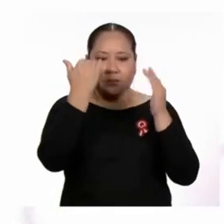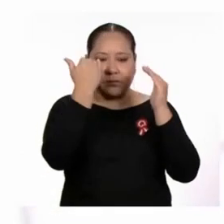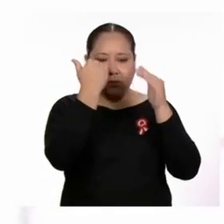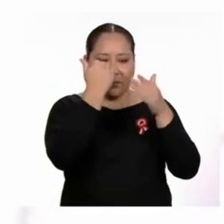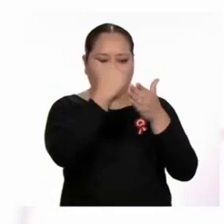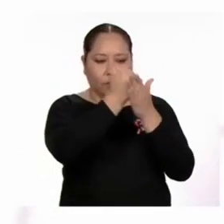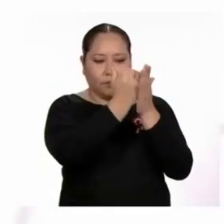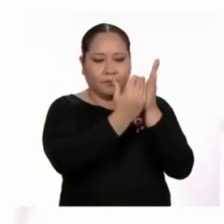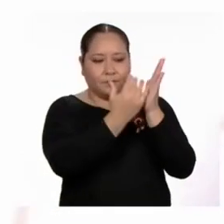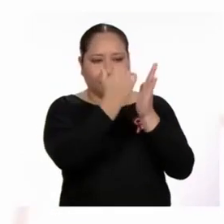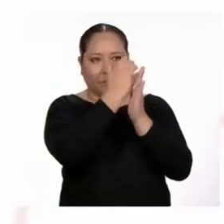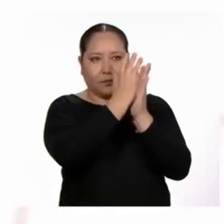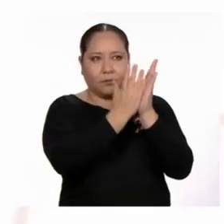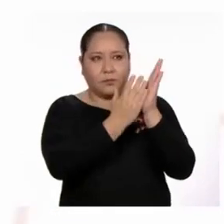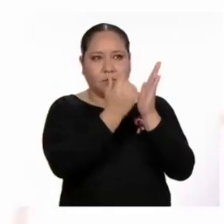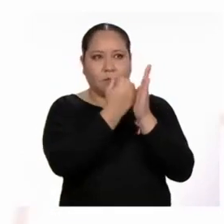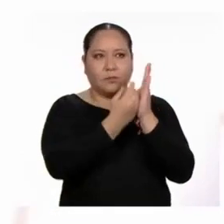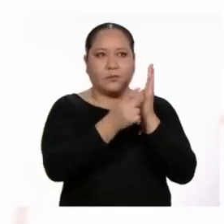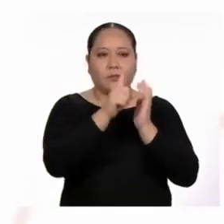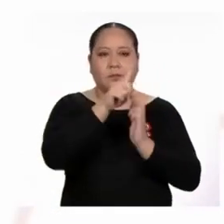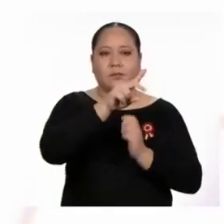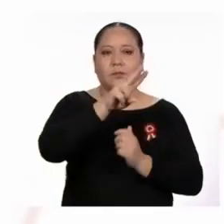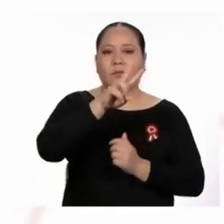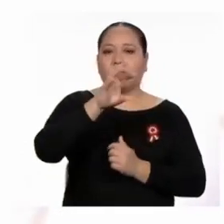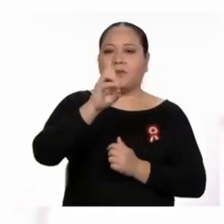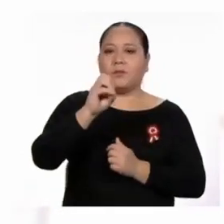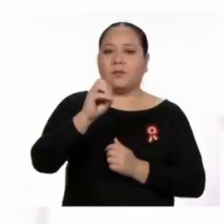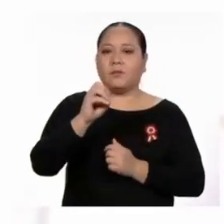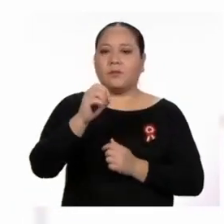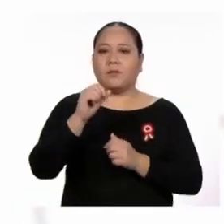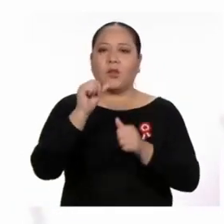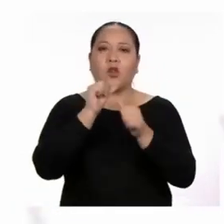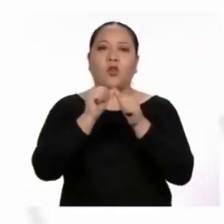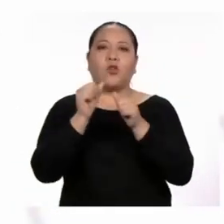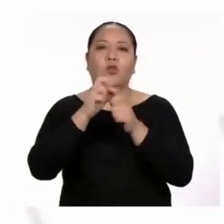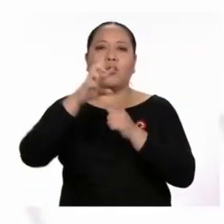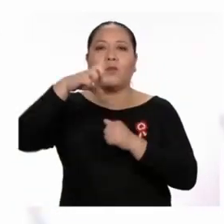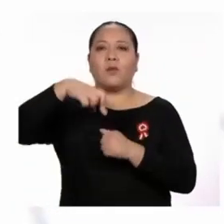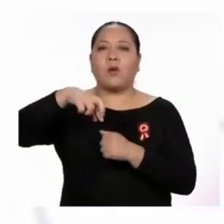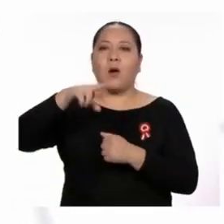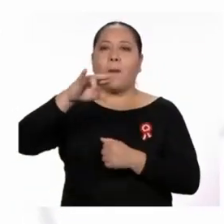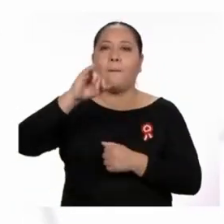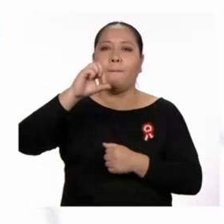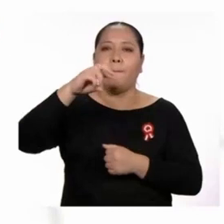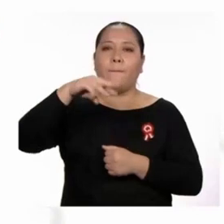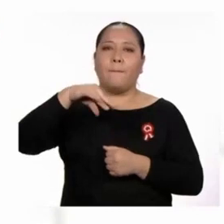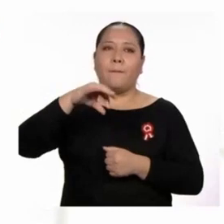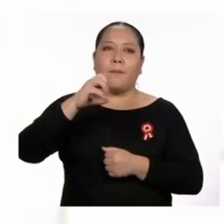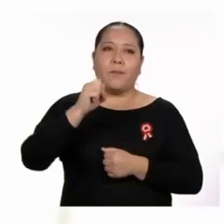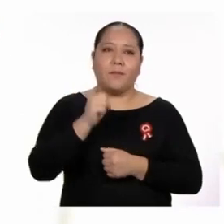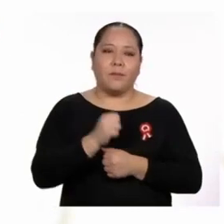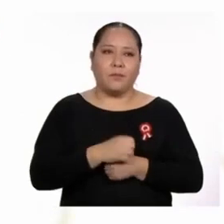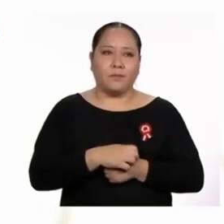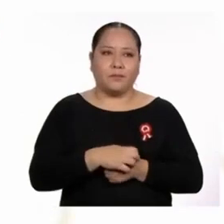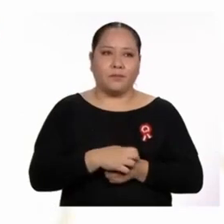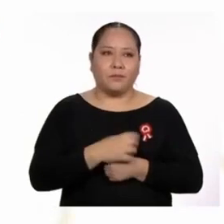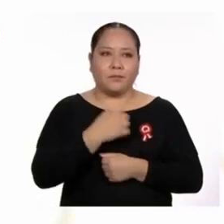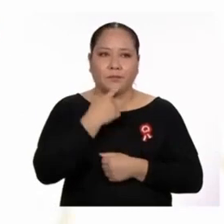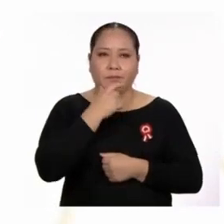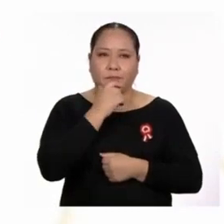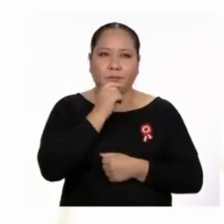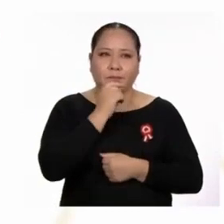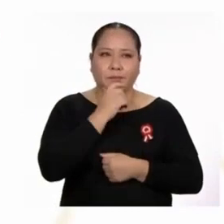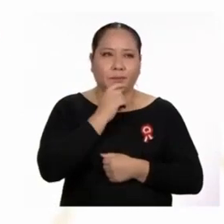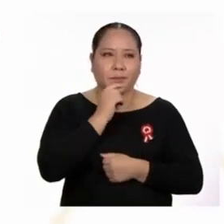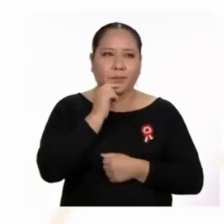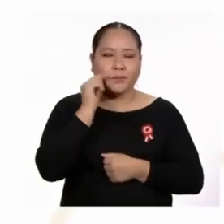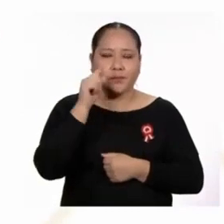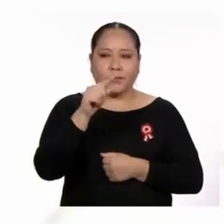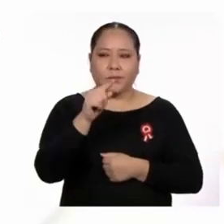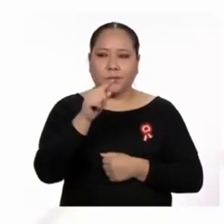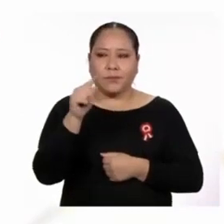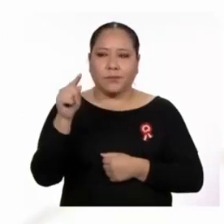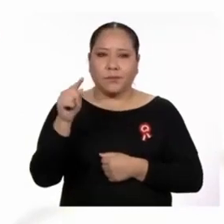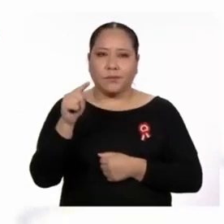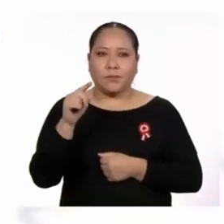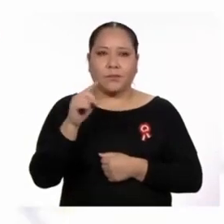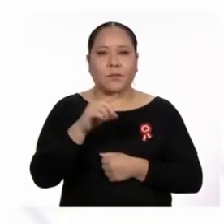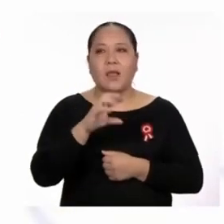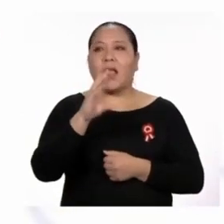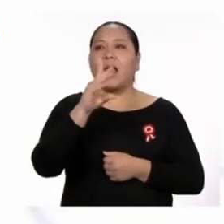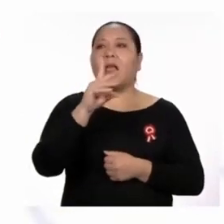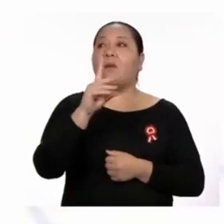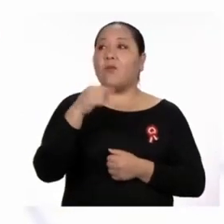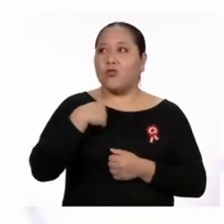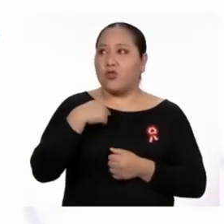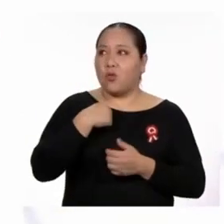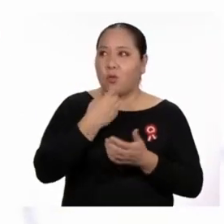descompuesto 120 en números primos. A ver, déjenme hacer una descomposición con